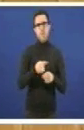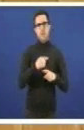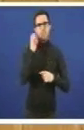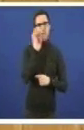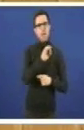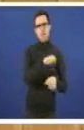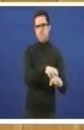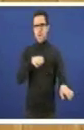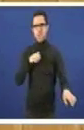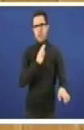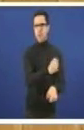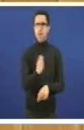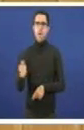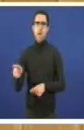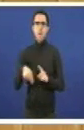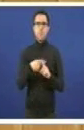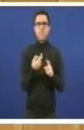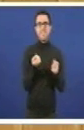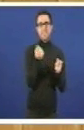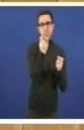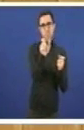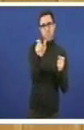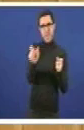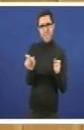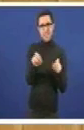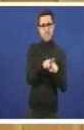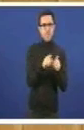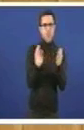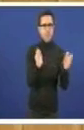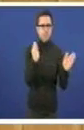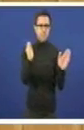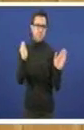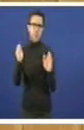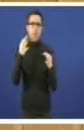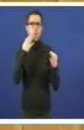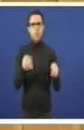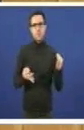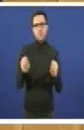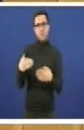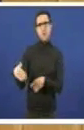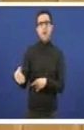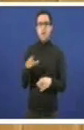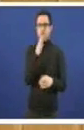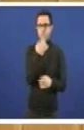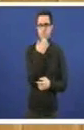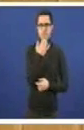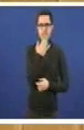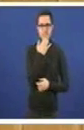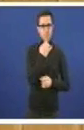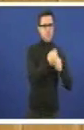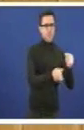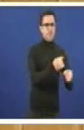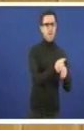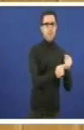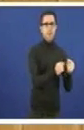e non son progresivos non son progresivos poñamos exemplos unha familia de